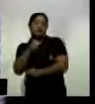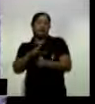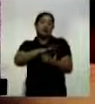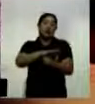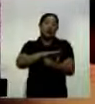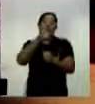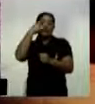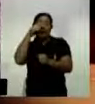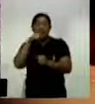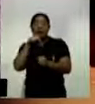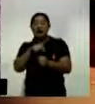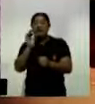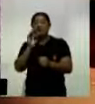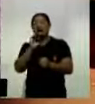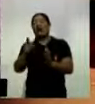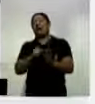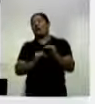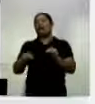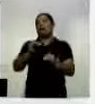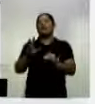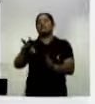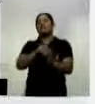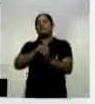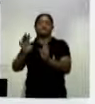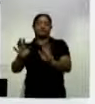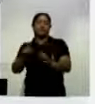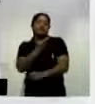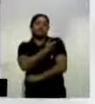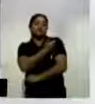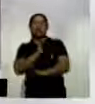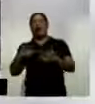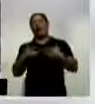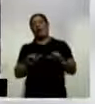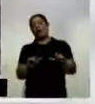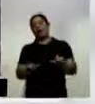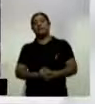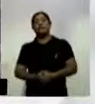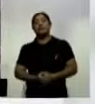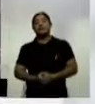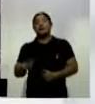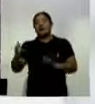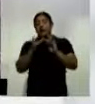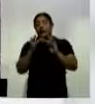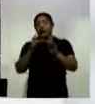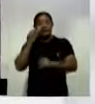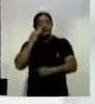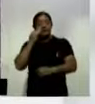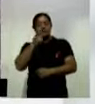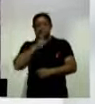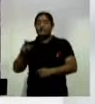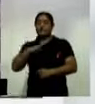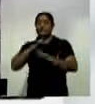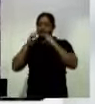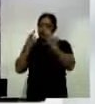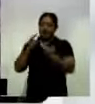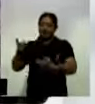con posibles rebrotes de COVID-19. En sus redes sociales compartió: tuve reunión con el secretario de Salud, Jorge Alcocer,